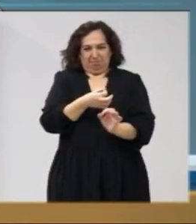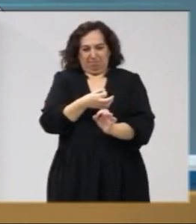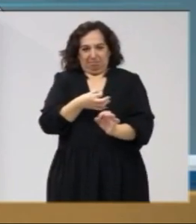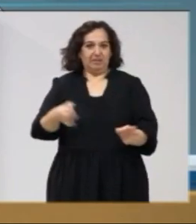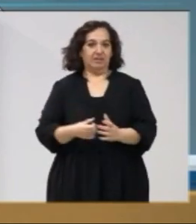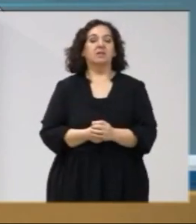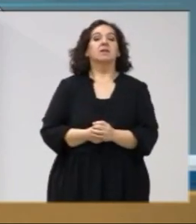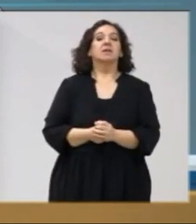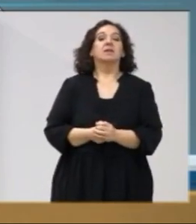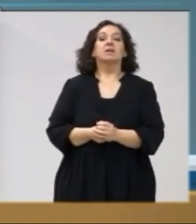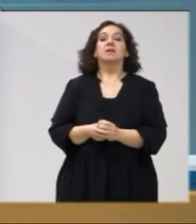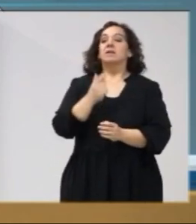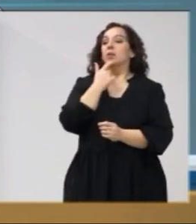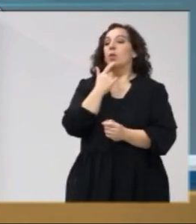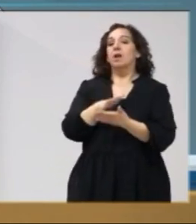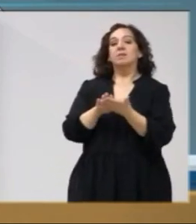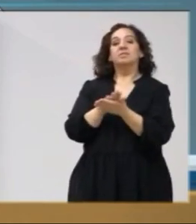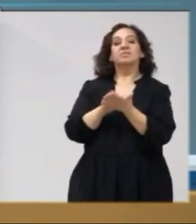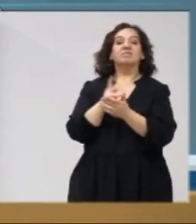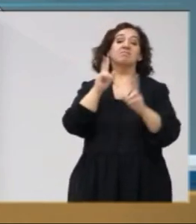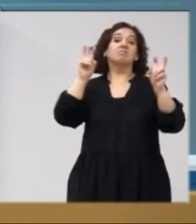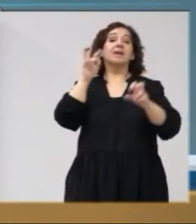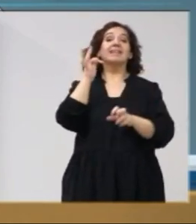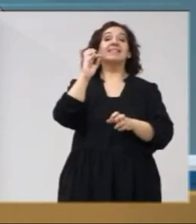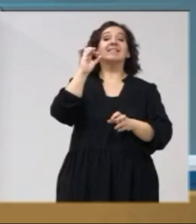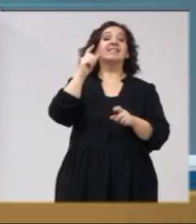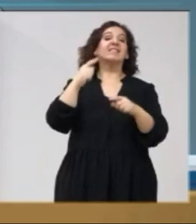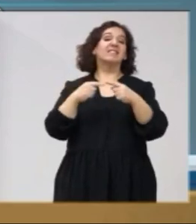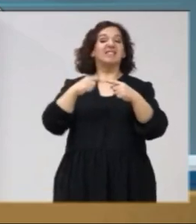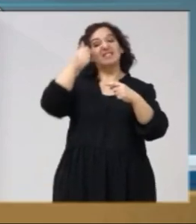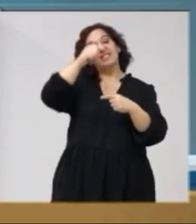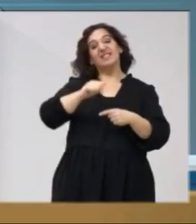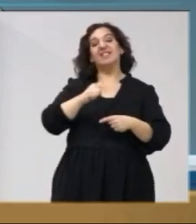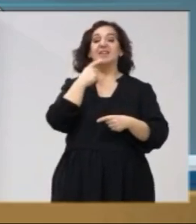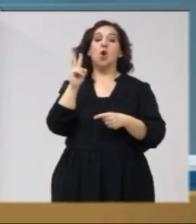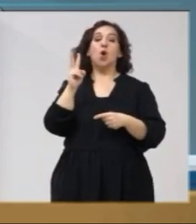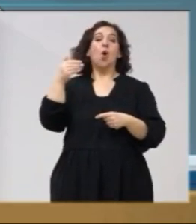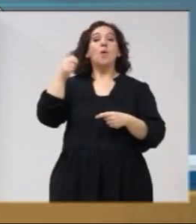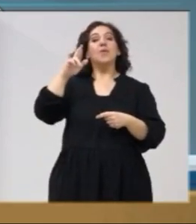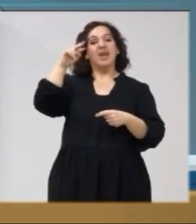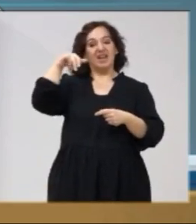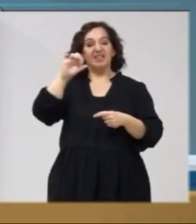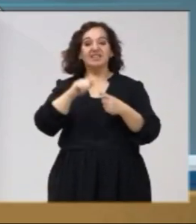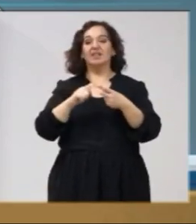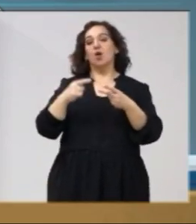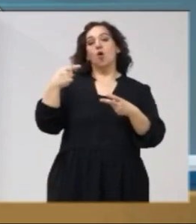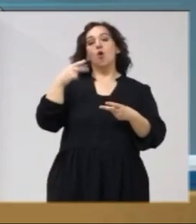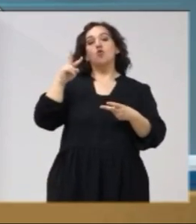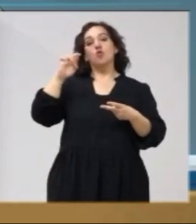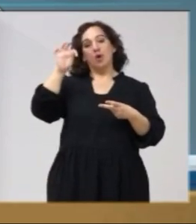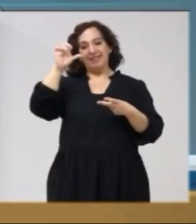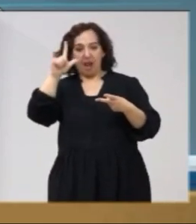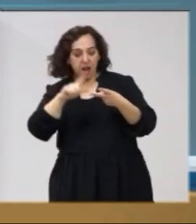Aquí no hay tío Bernis, ni hay Gürtel, ni hay compras de